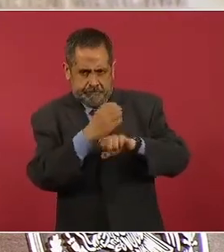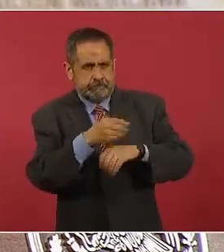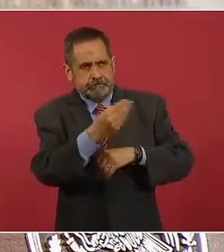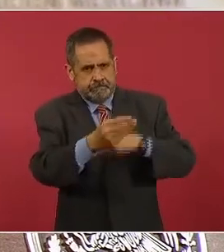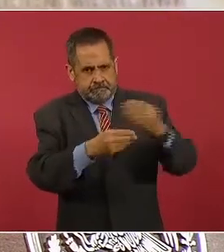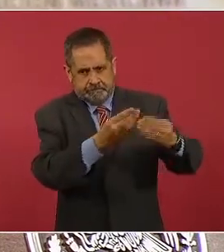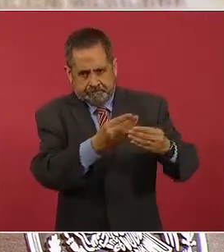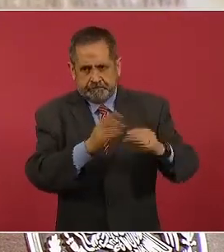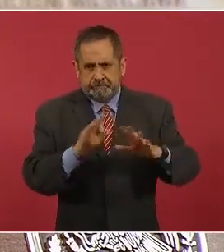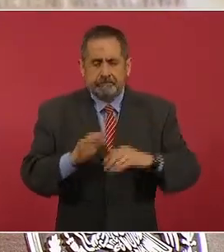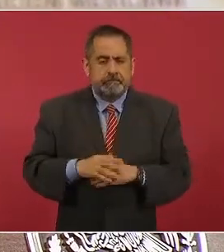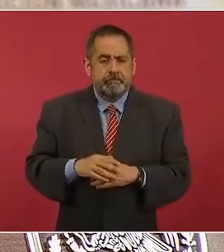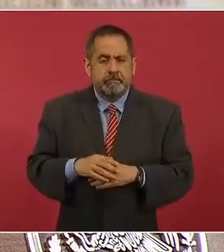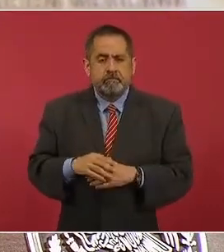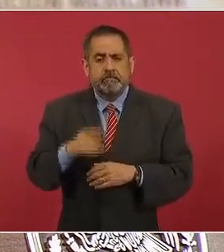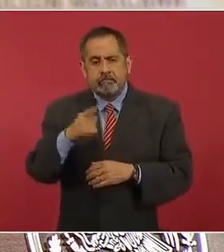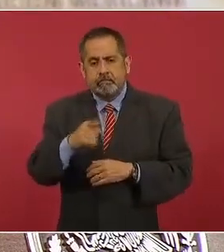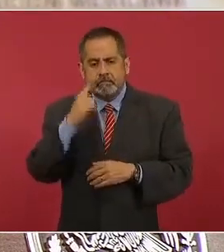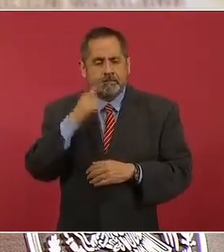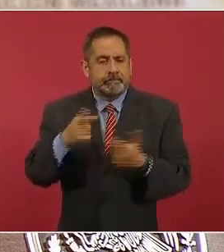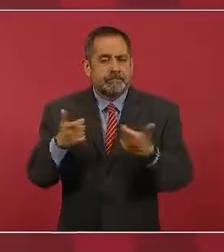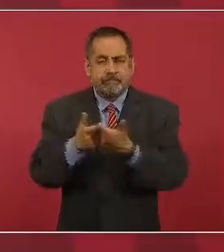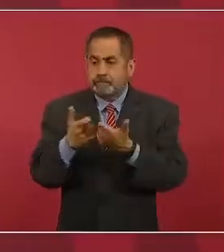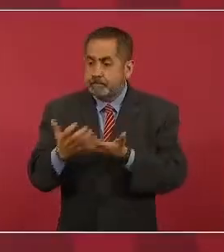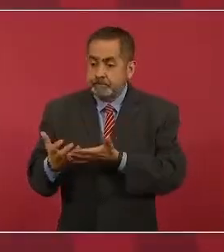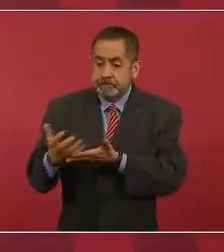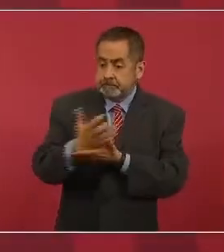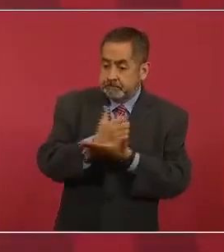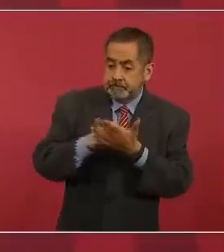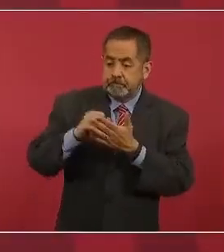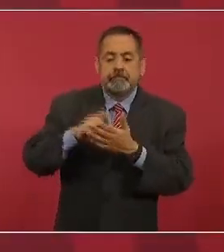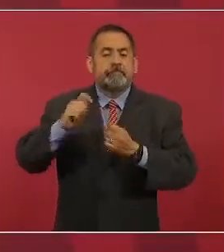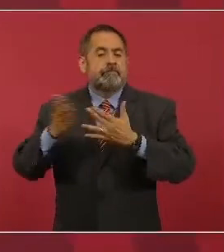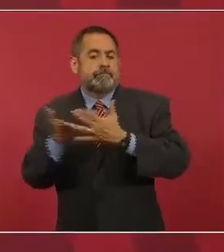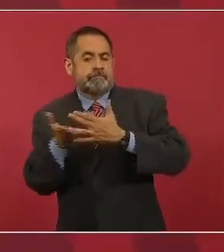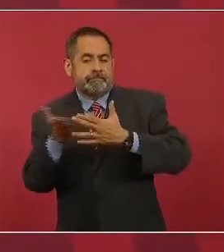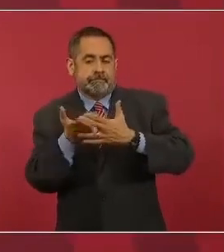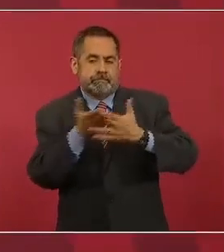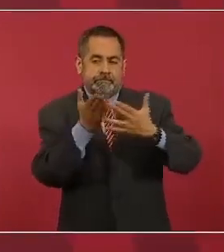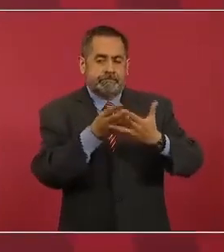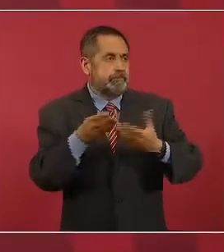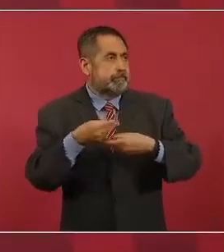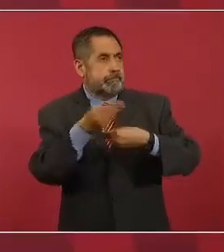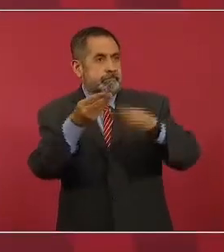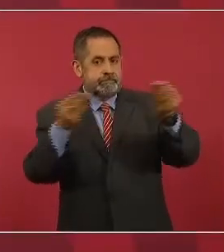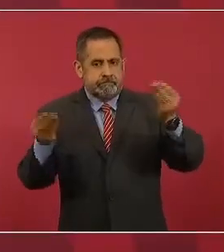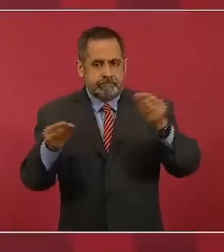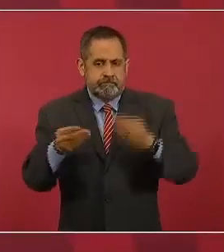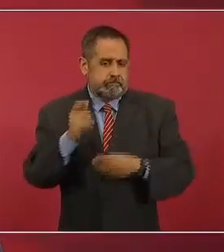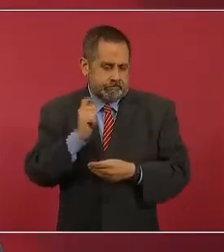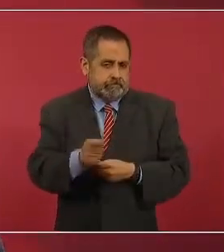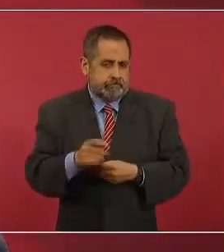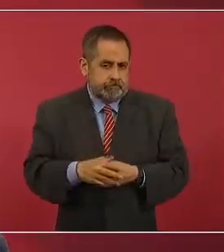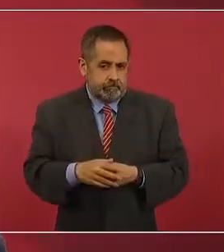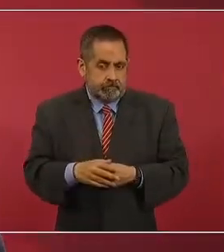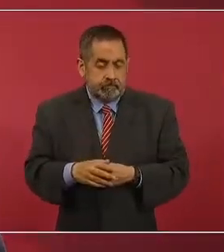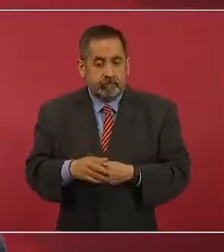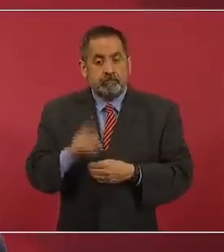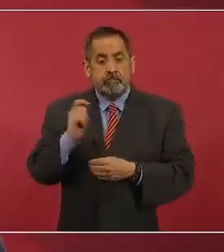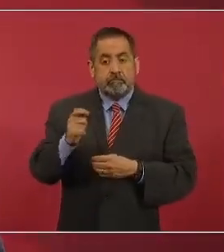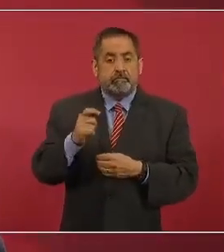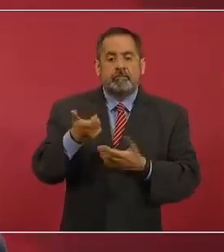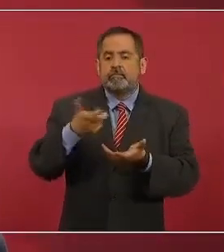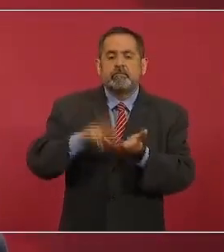porque es un ingreso participable. Esto significa que si se estableció